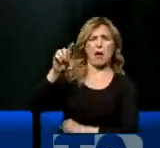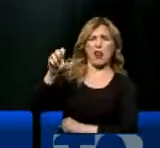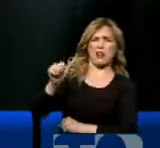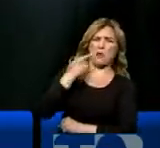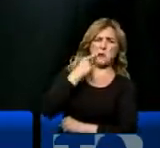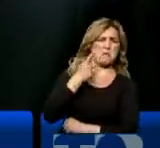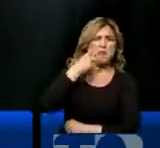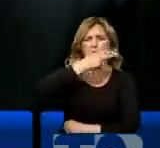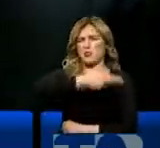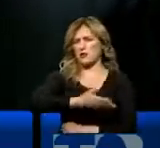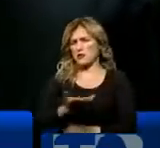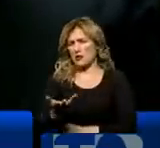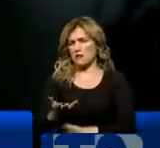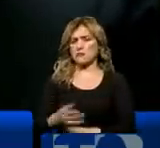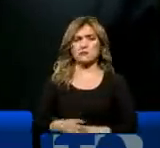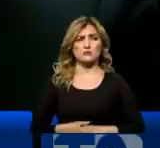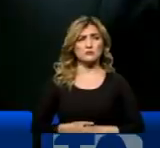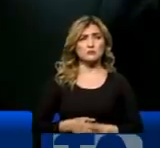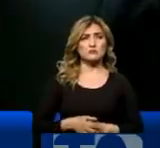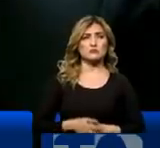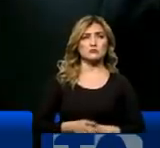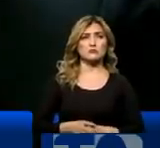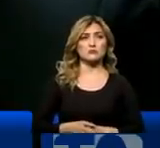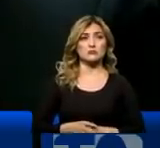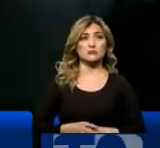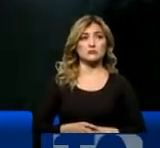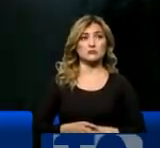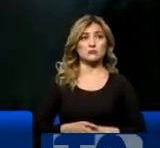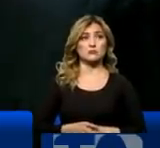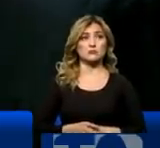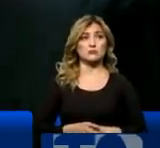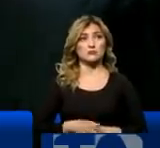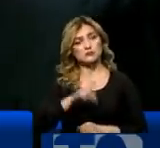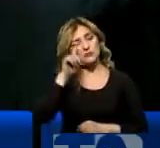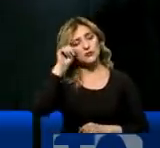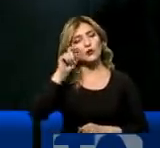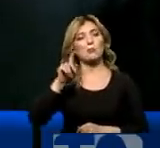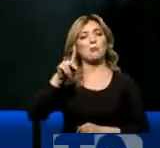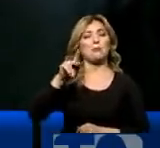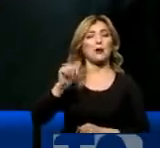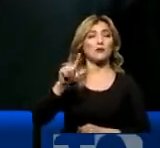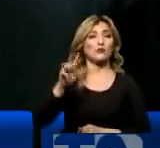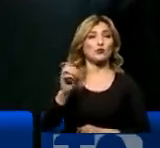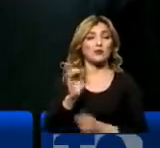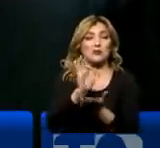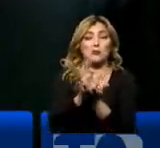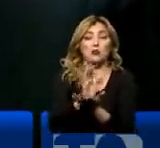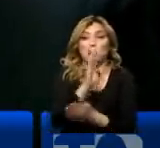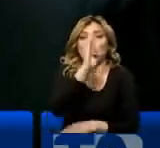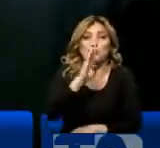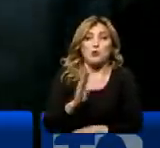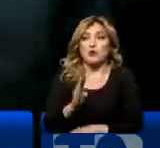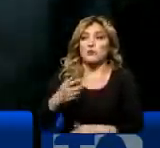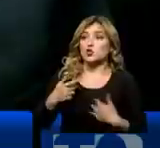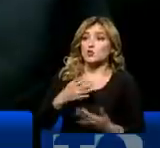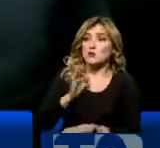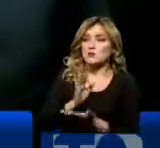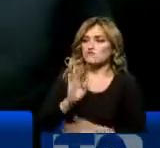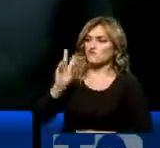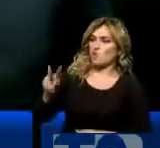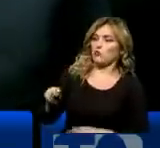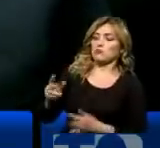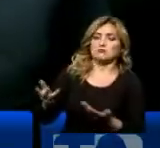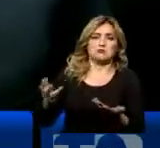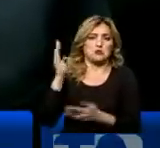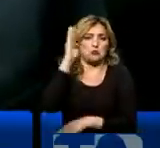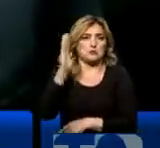en audiencia, obviamente que tiene que conocer otro tribunal penal, ¿no? Recordemos que Pablo nunca le dejaron dar su versión en el caso Balda. Yo lo que veo es